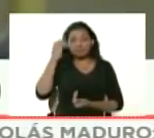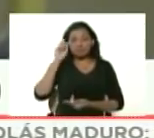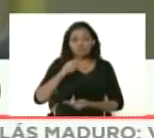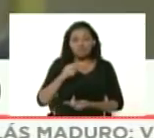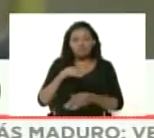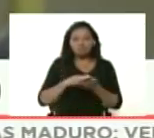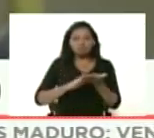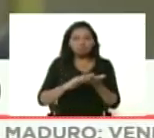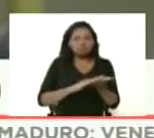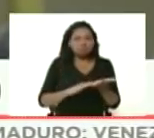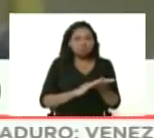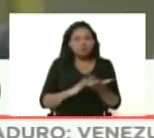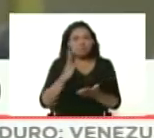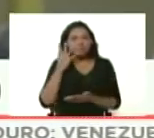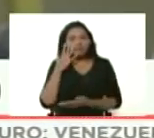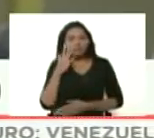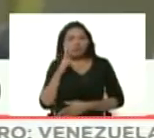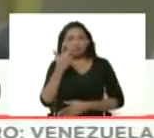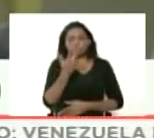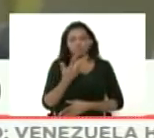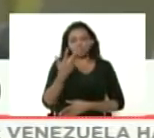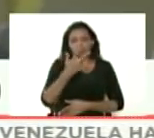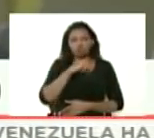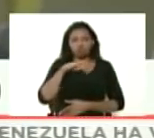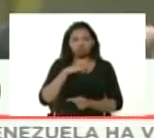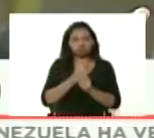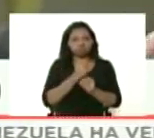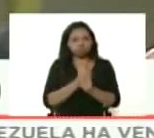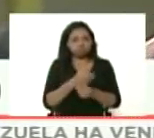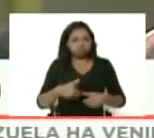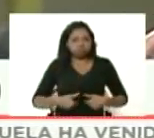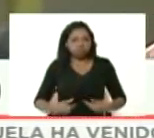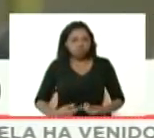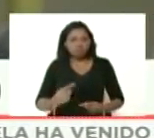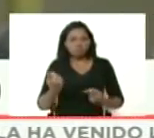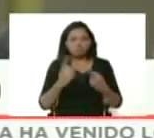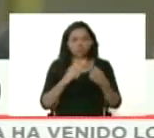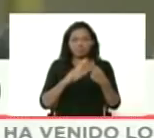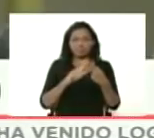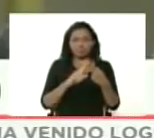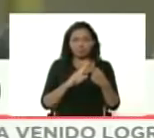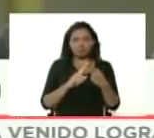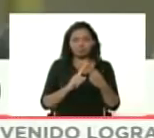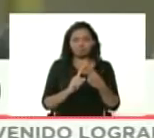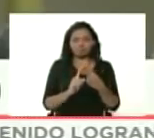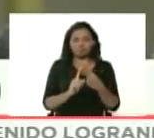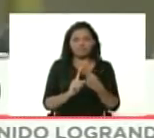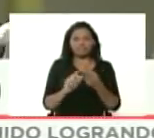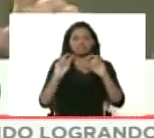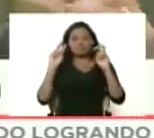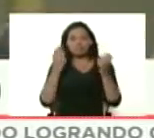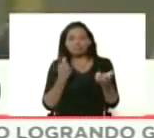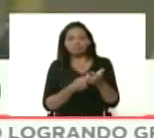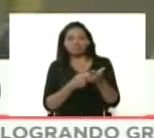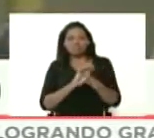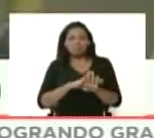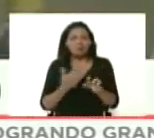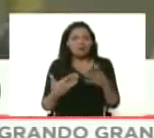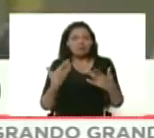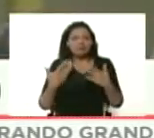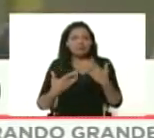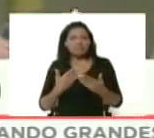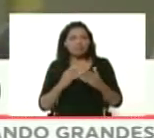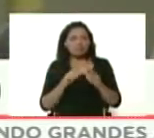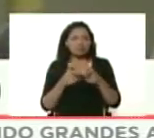mejorar, hay tres en los que hemos estado trabajando. El primero es el tema del financiamiento, porque estas son actividades de